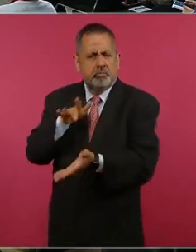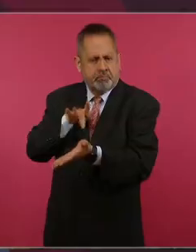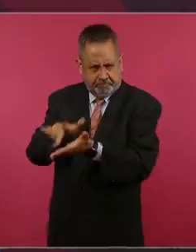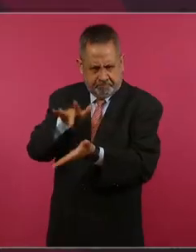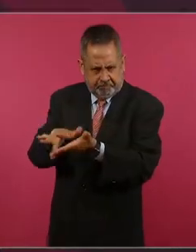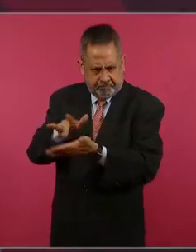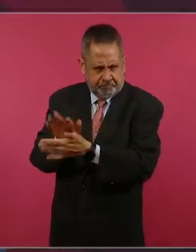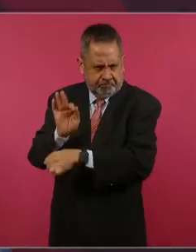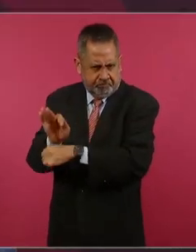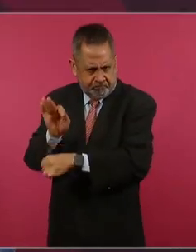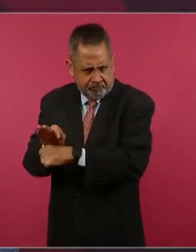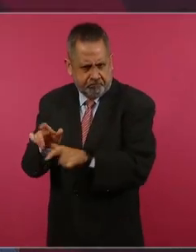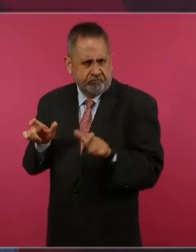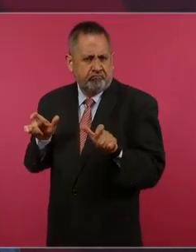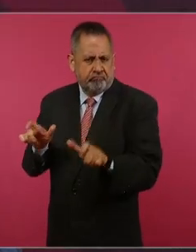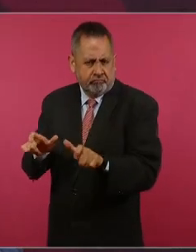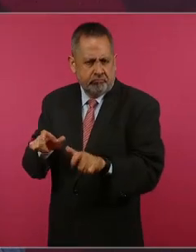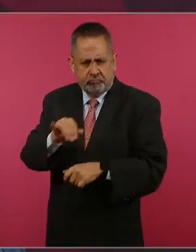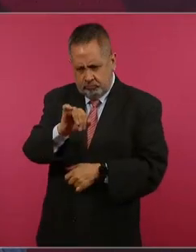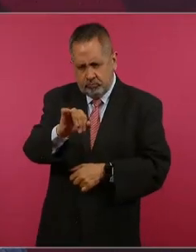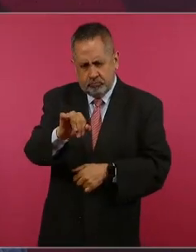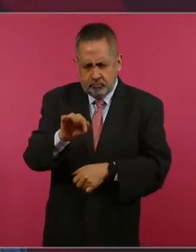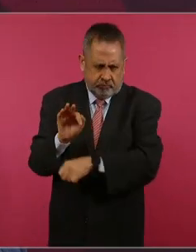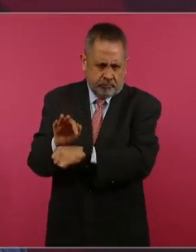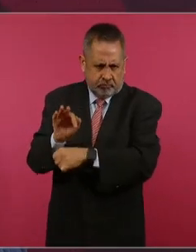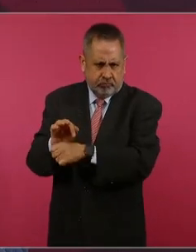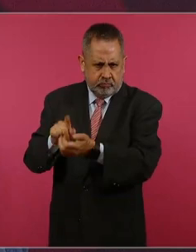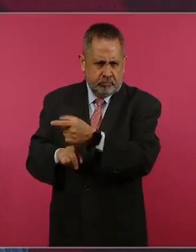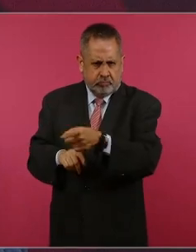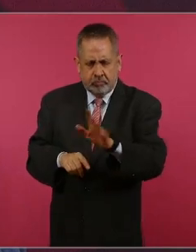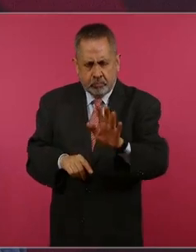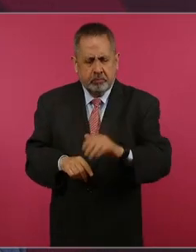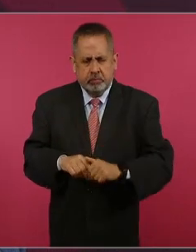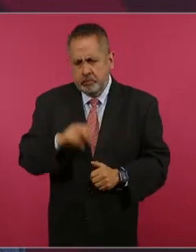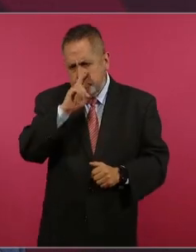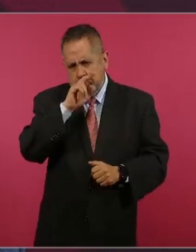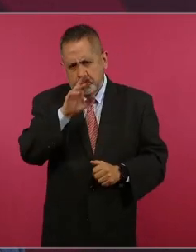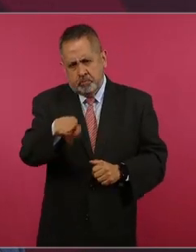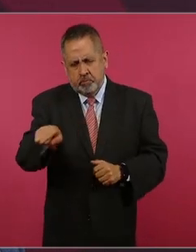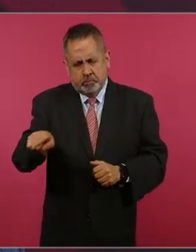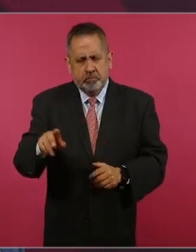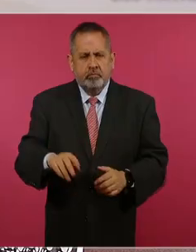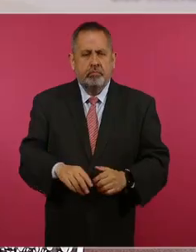apoyarlo, protegerlo. Sí.